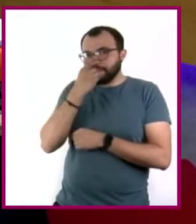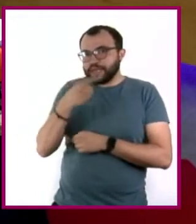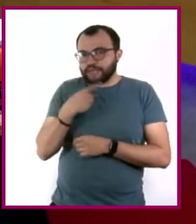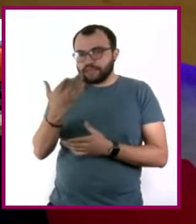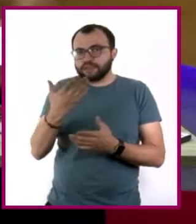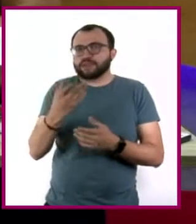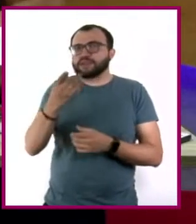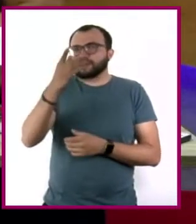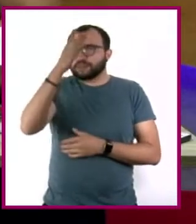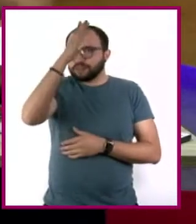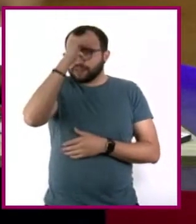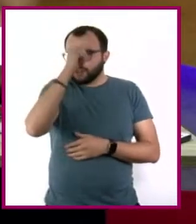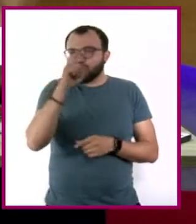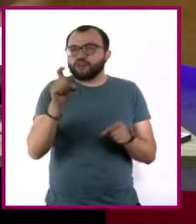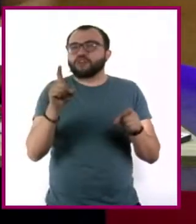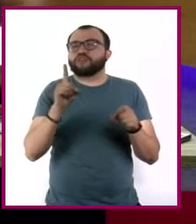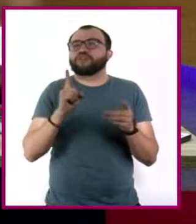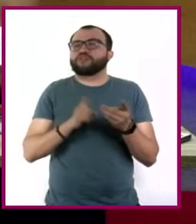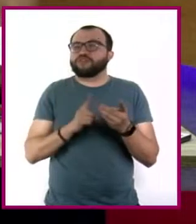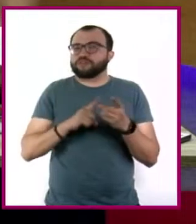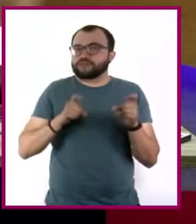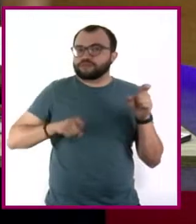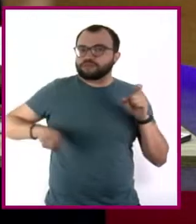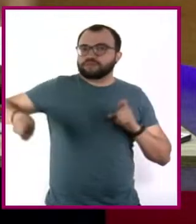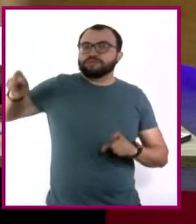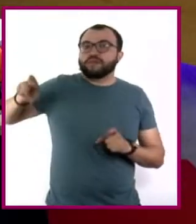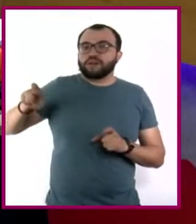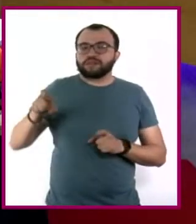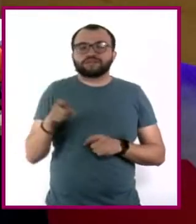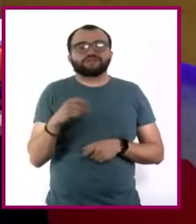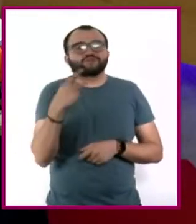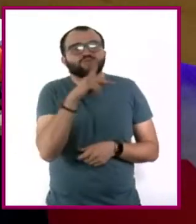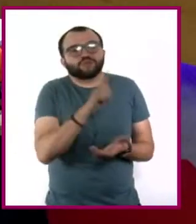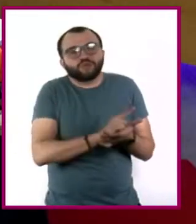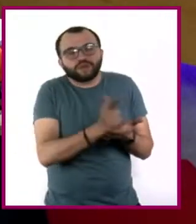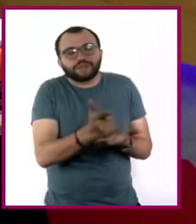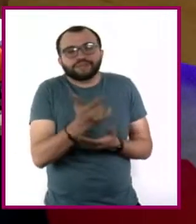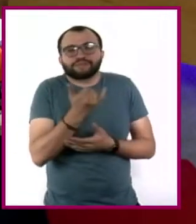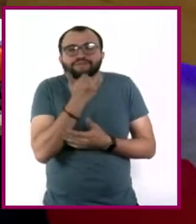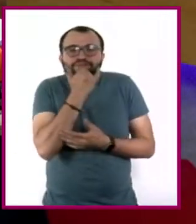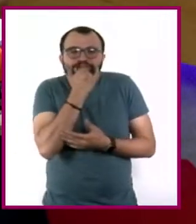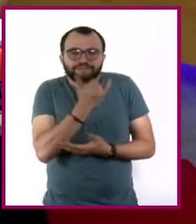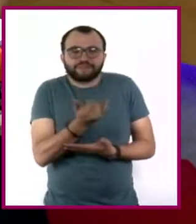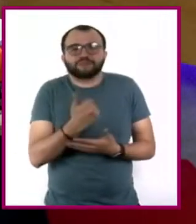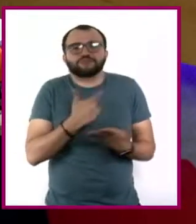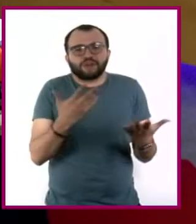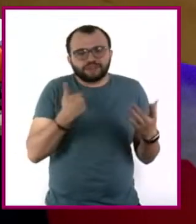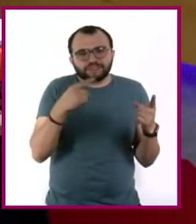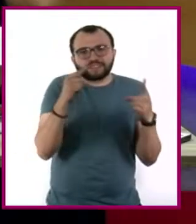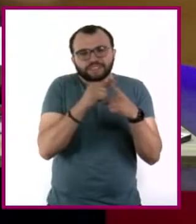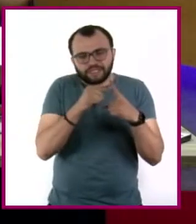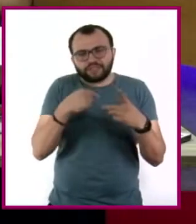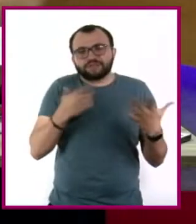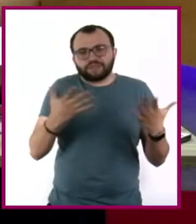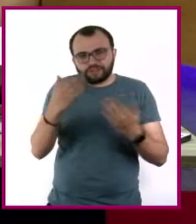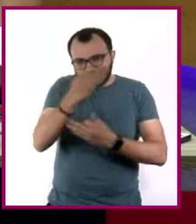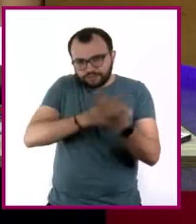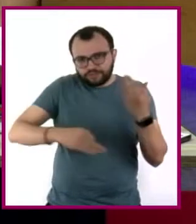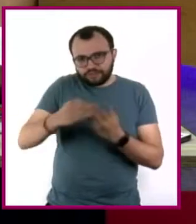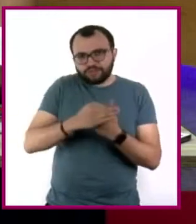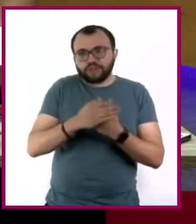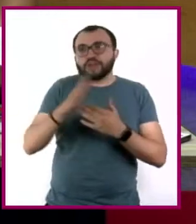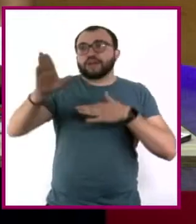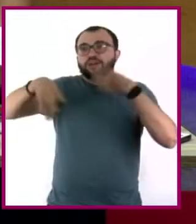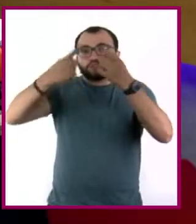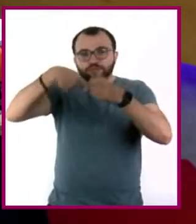marcó territorio? Ay, en tus libros. Lo siento. Te prometo que haré todas las tareas que te tocan esta semana y las de la siguiente